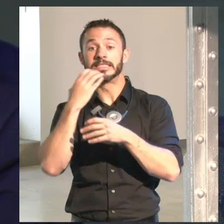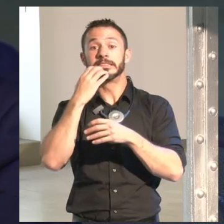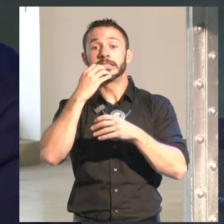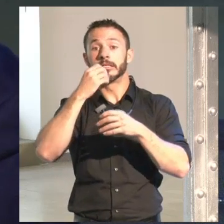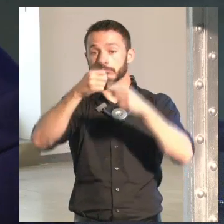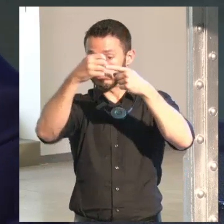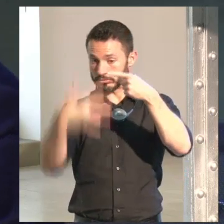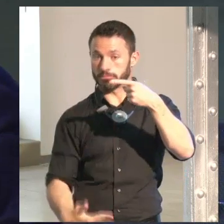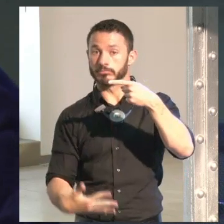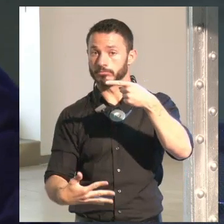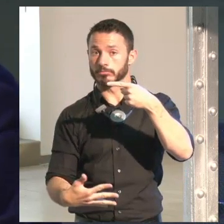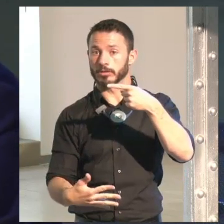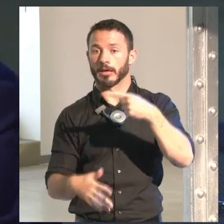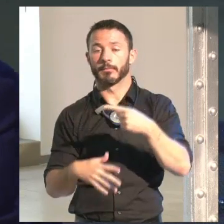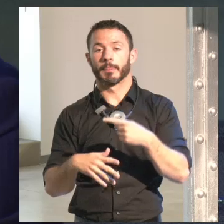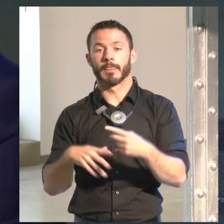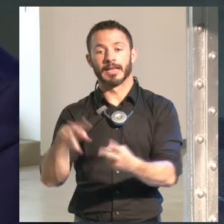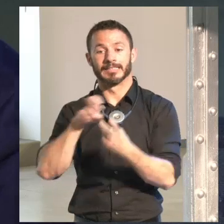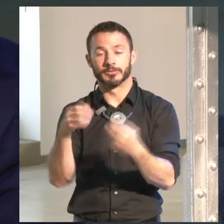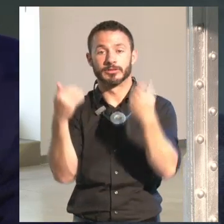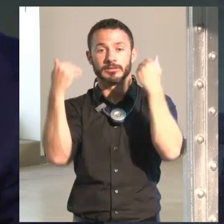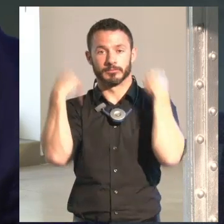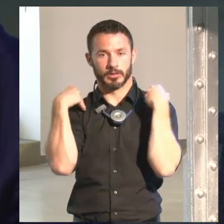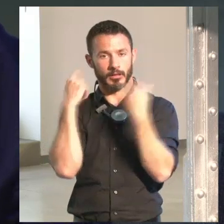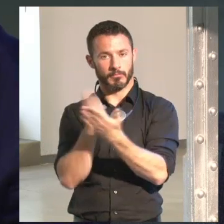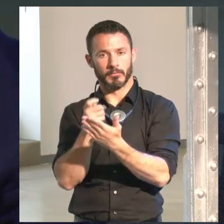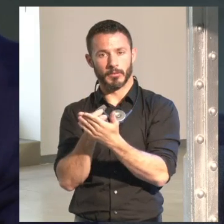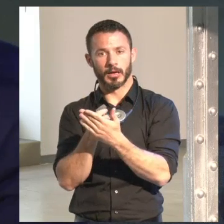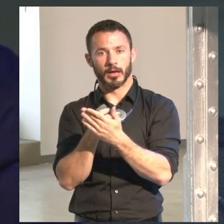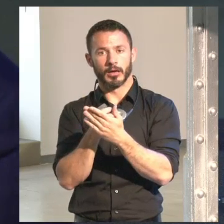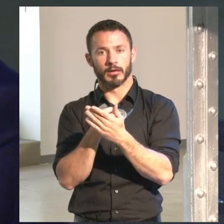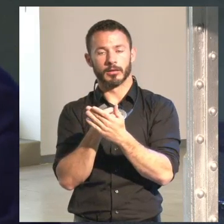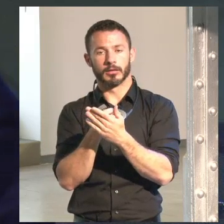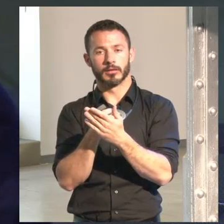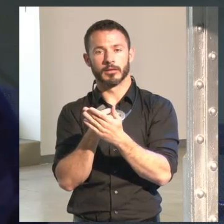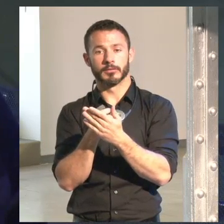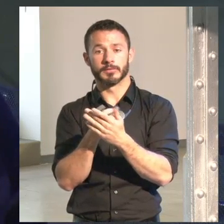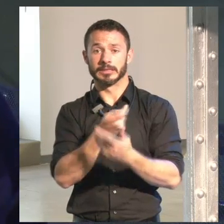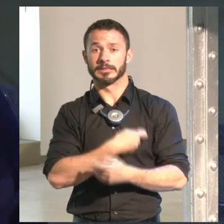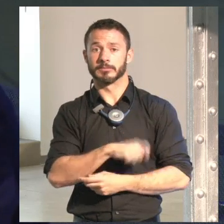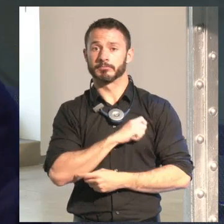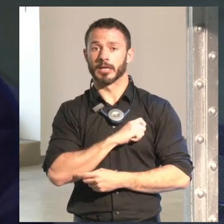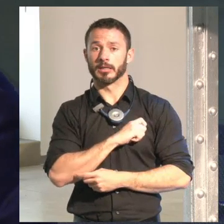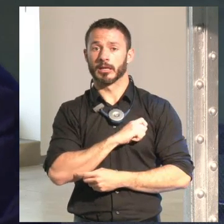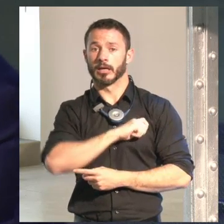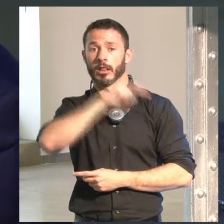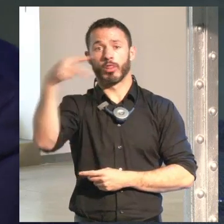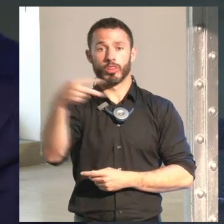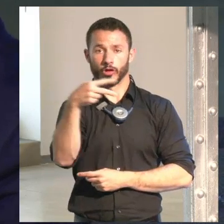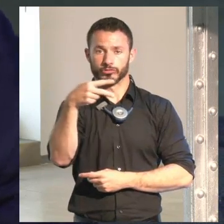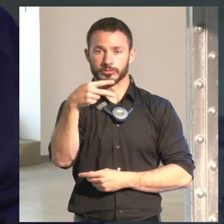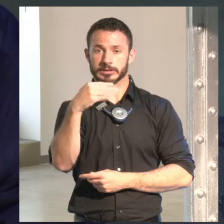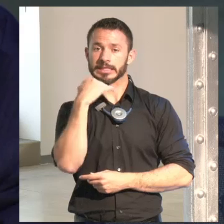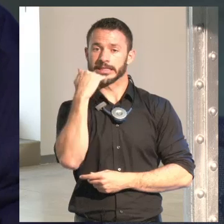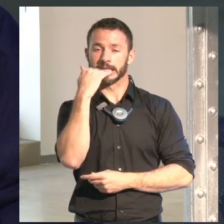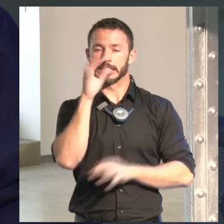lo que sería esa carga fiscal acumulativa por todos esos impuestos, y en estos países España estaría el número 2, estaría casi empatado